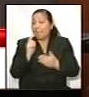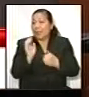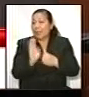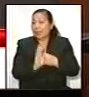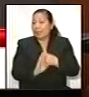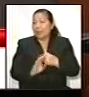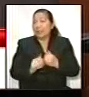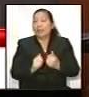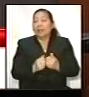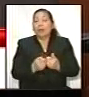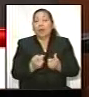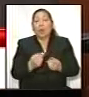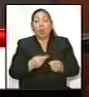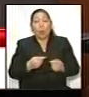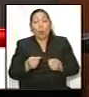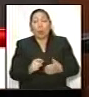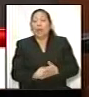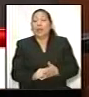garantizar inocuidad